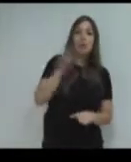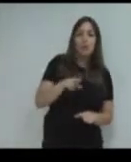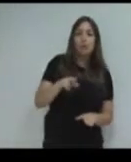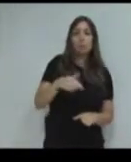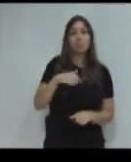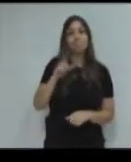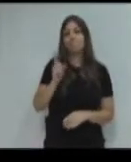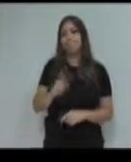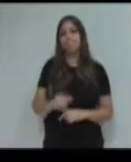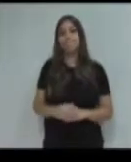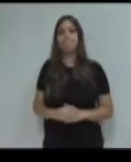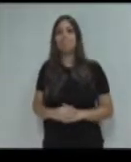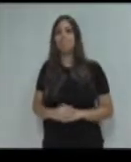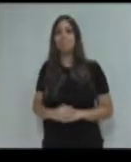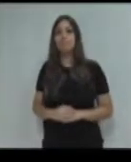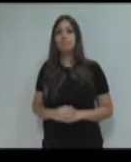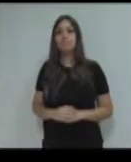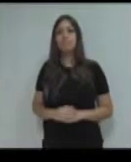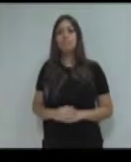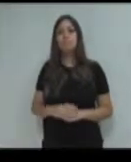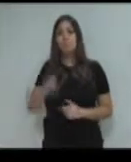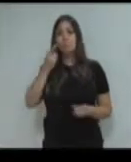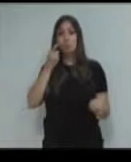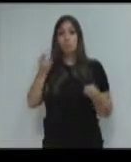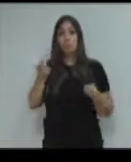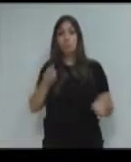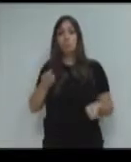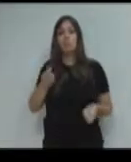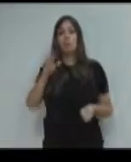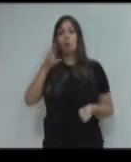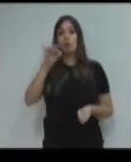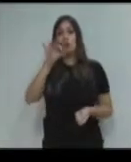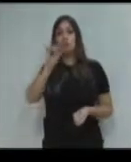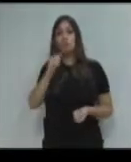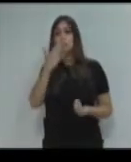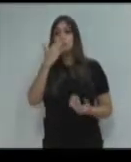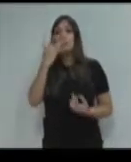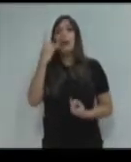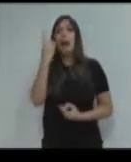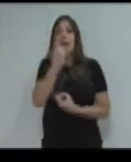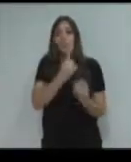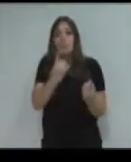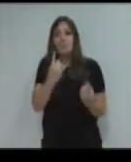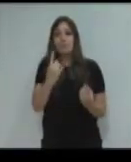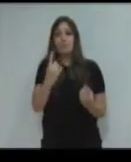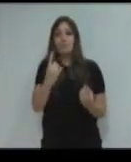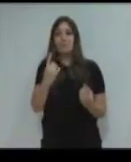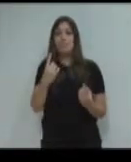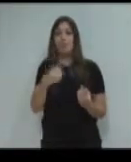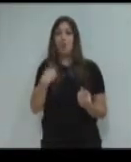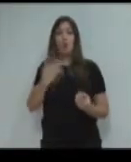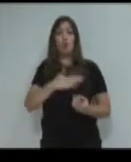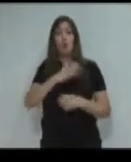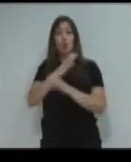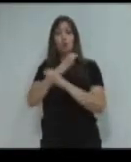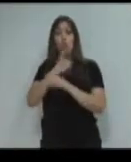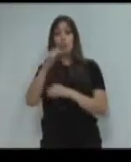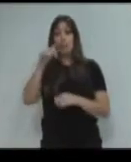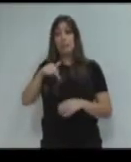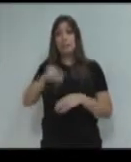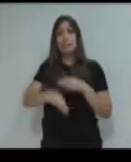Ujú. A veces lo que se hace, digo yo también, porque también nosotros hemos editado